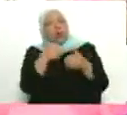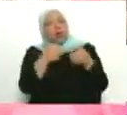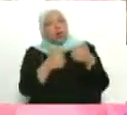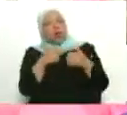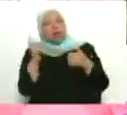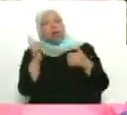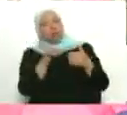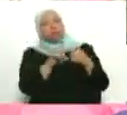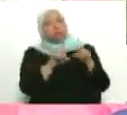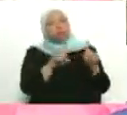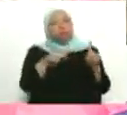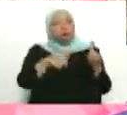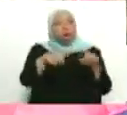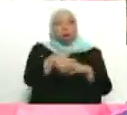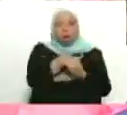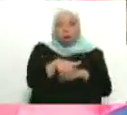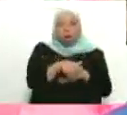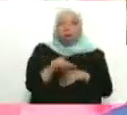Porque...